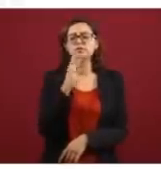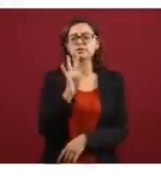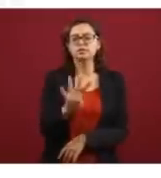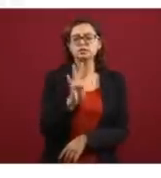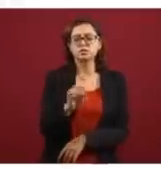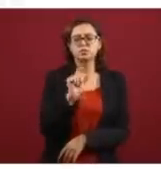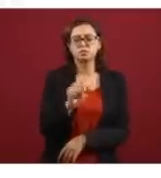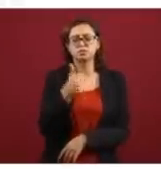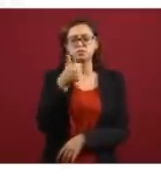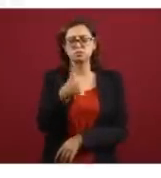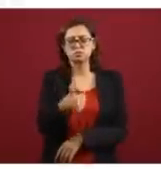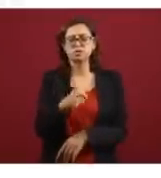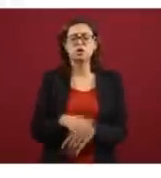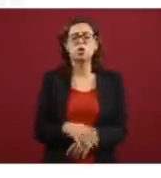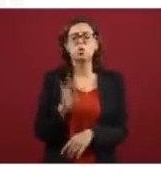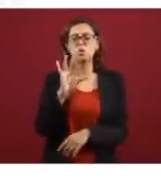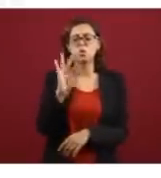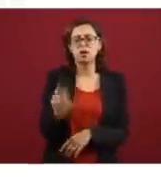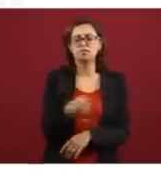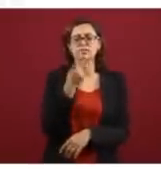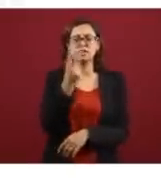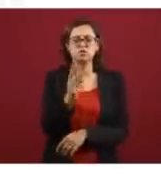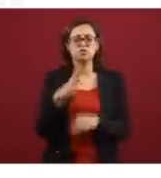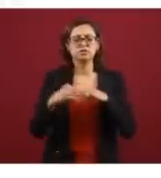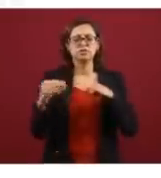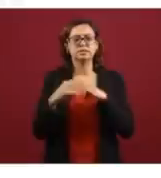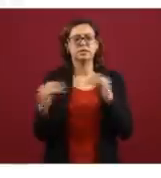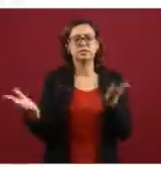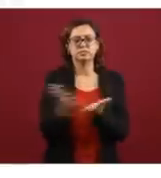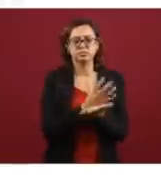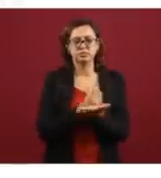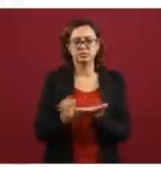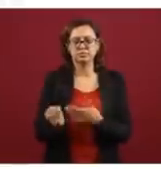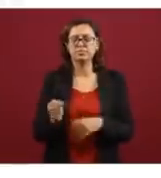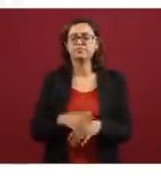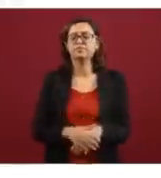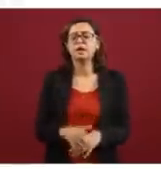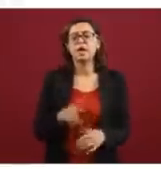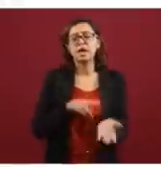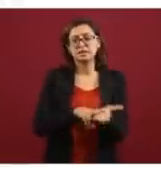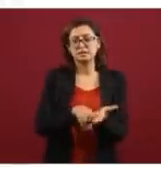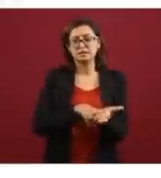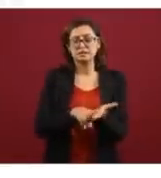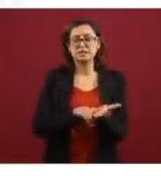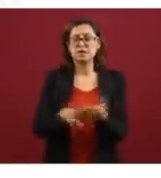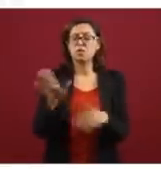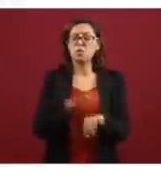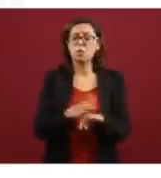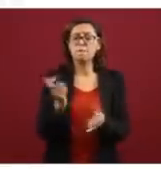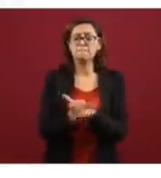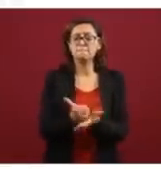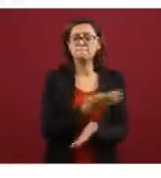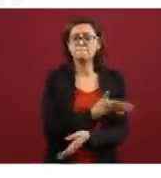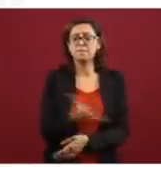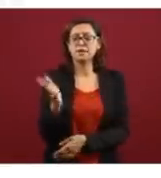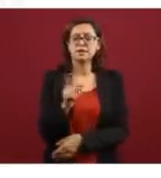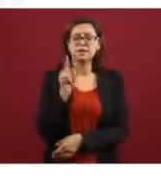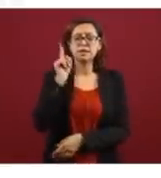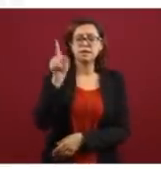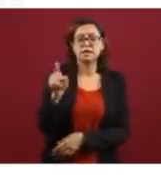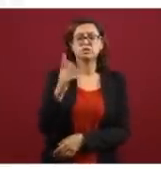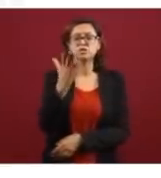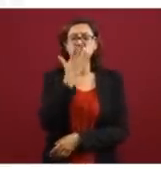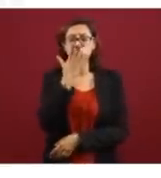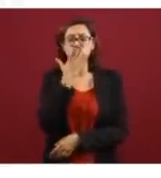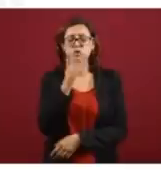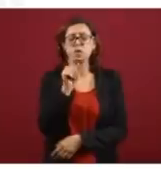por litro, 42 centavos de margen. En el diésel, la más cara con el margen más alto, Reforma Gasolinera Hermosillo Sonora,